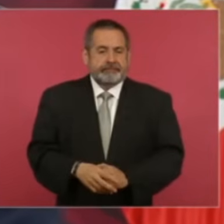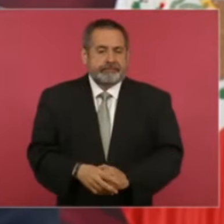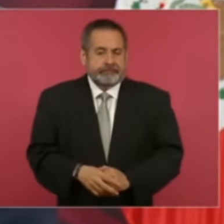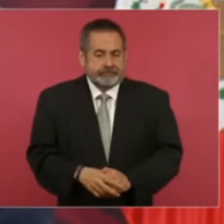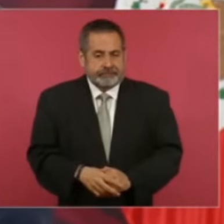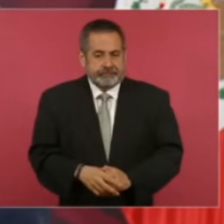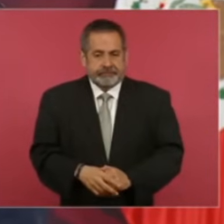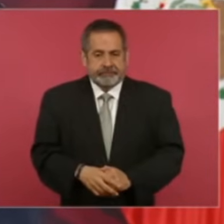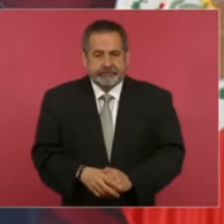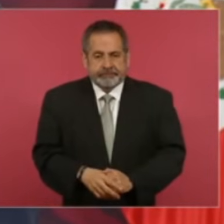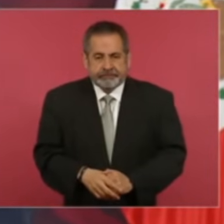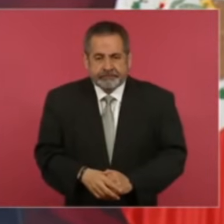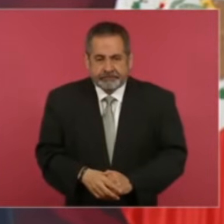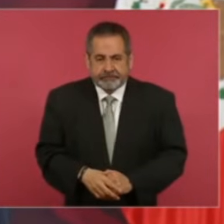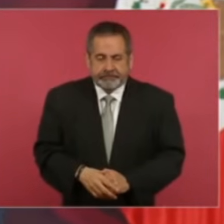los